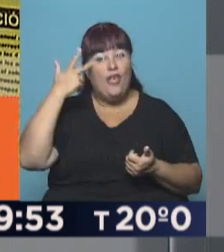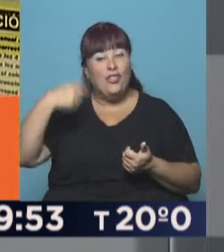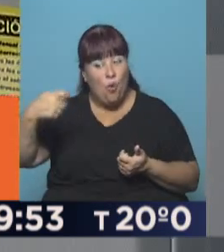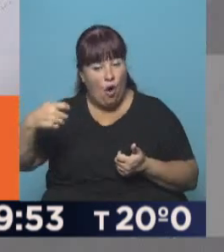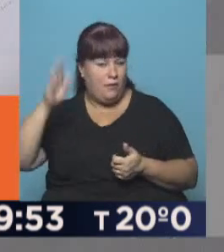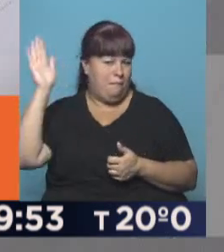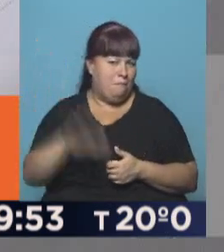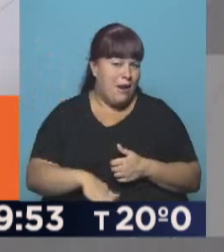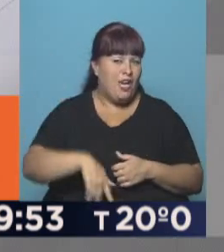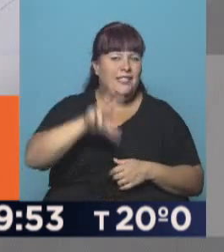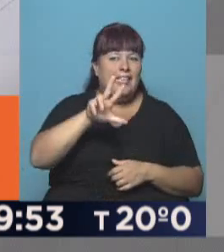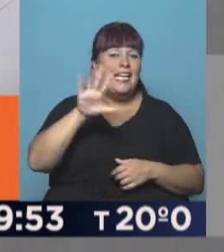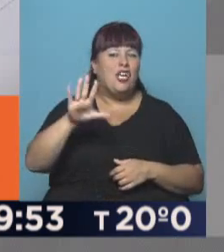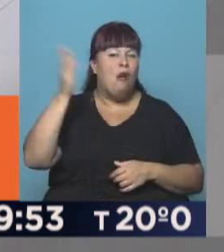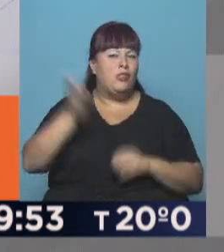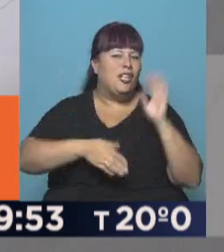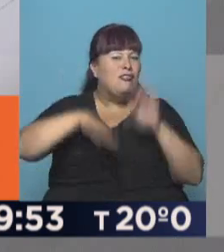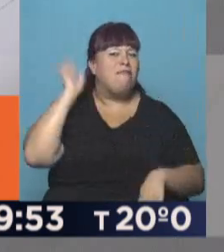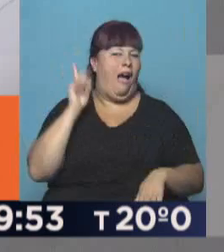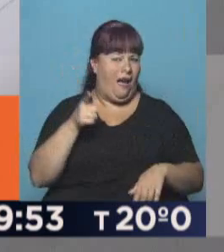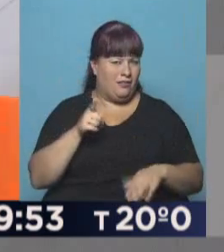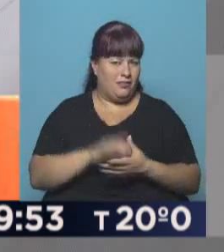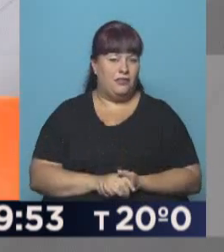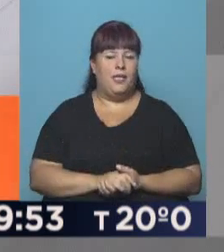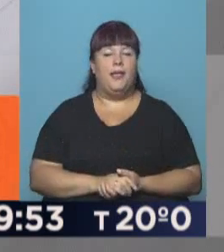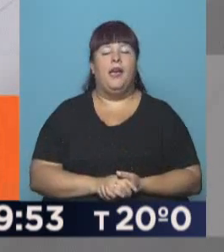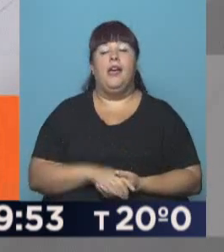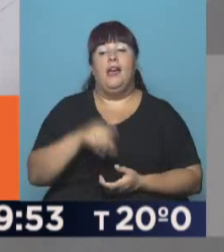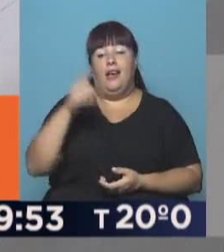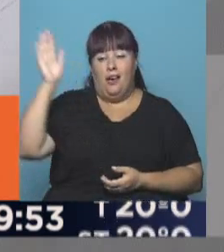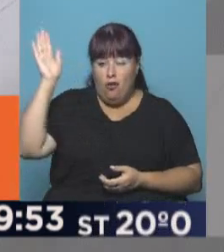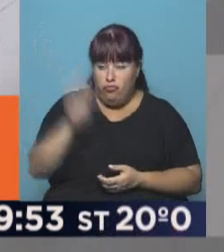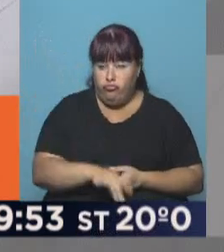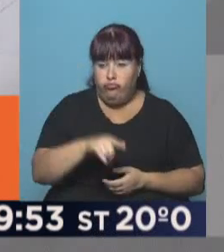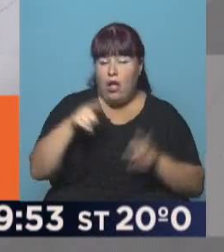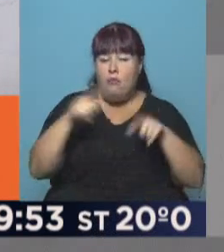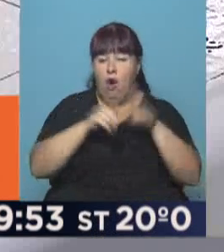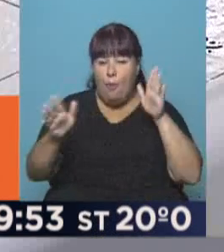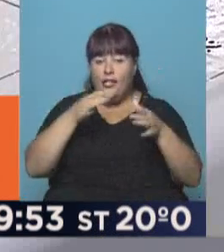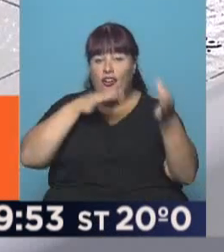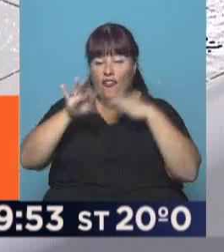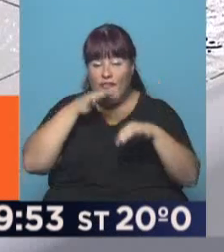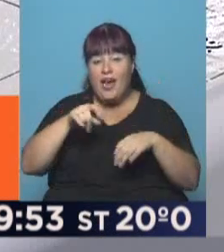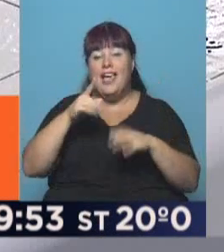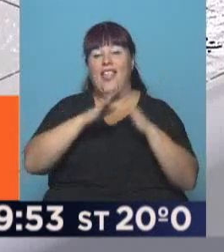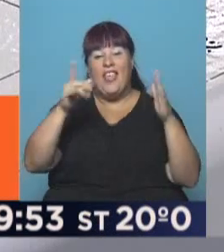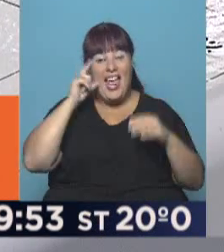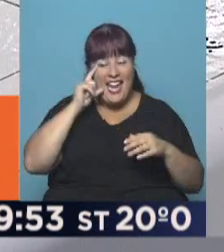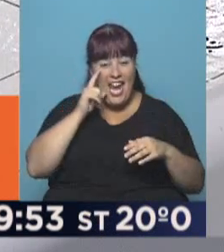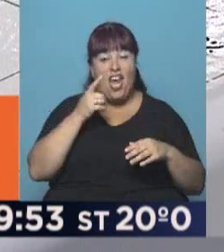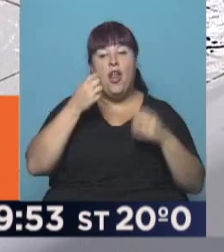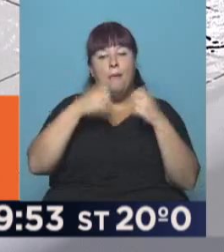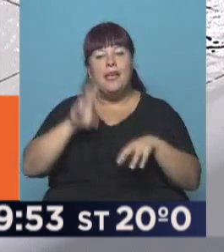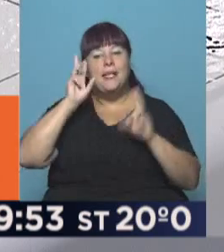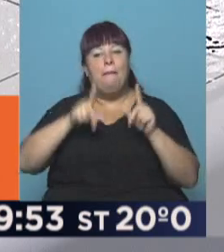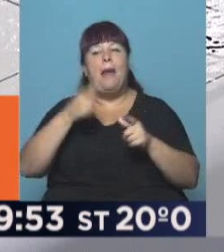18 cayeron más del 35%. La histórica caída estacional de las ventas que se produce durante enero y el lanzamiento